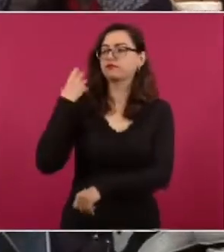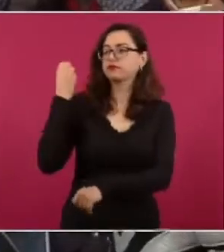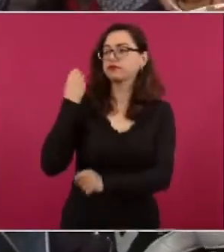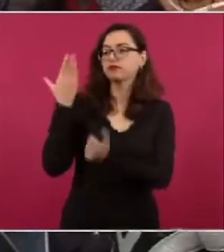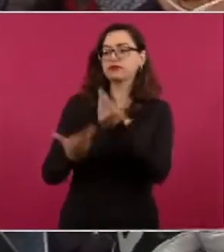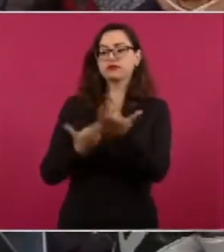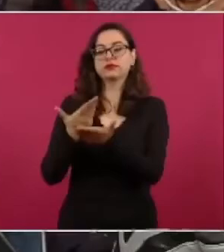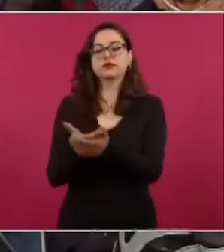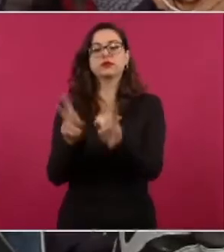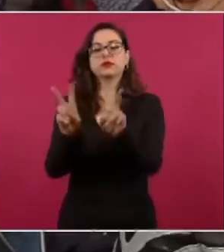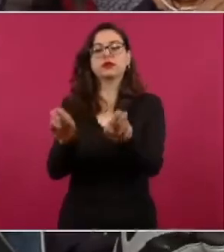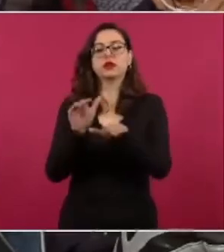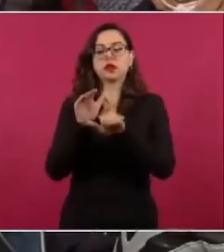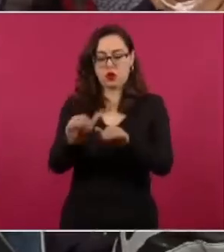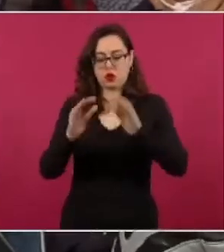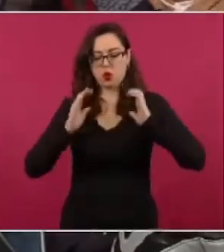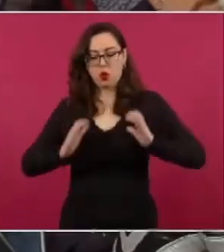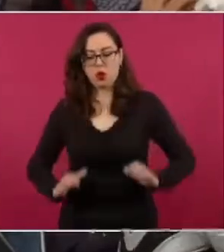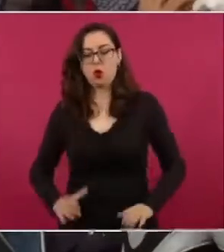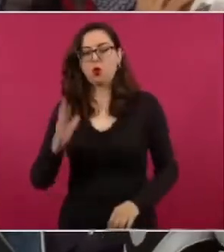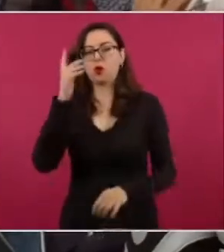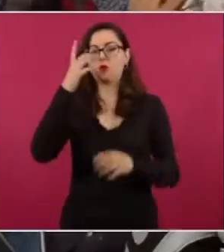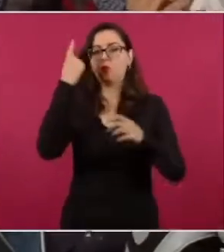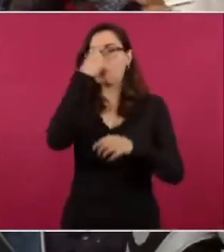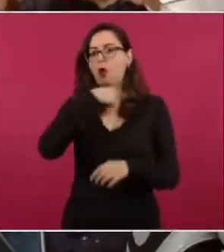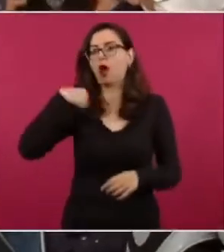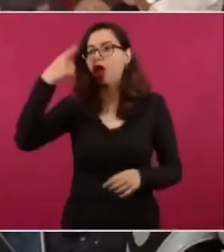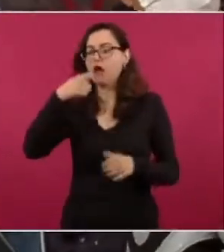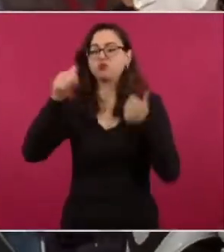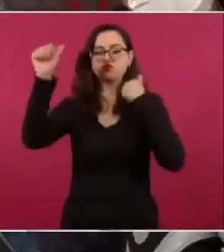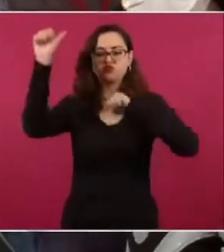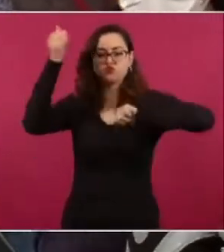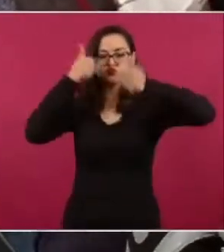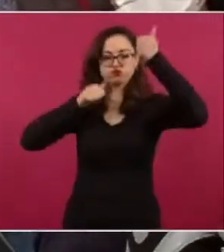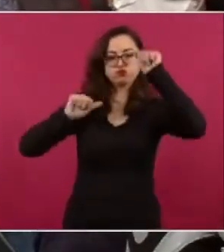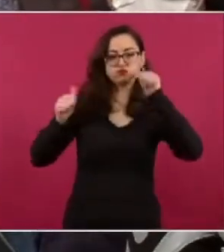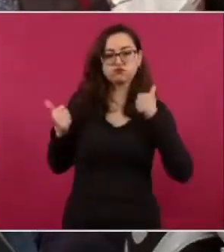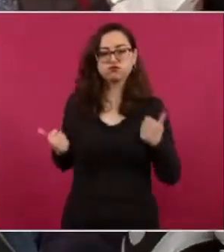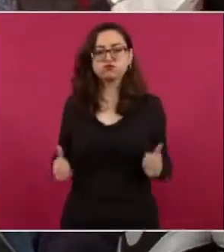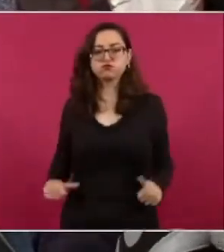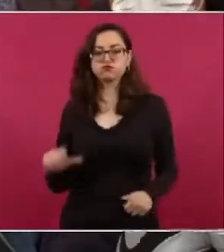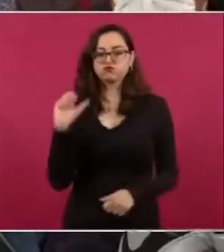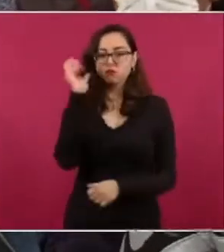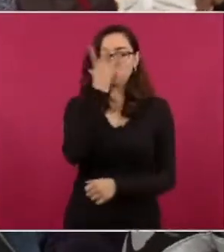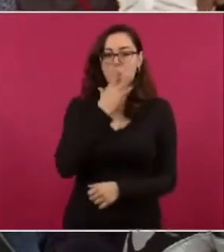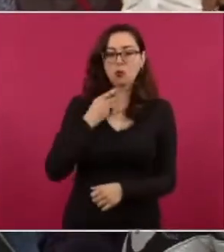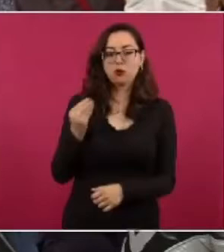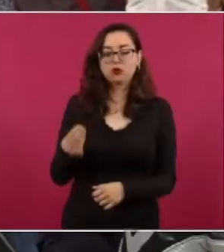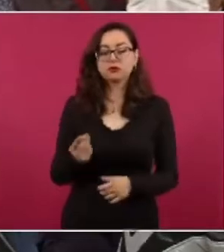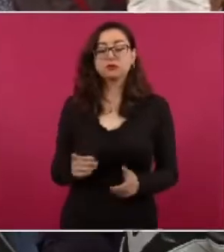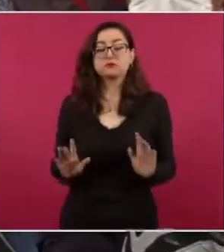donde estuvieron varios funcionarios de la Secretaría de Salud, avalando todo lo que ya le había yo comentado acerca de